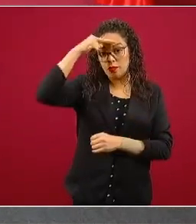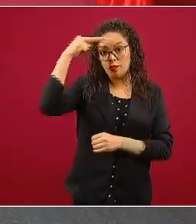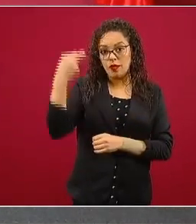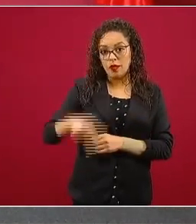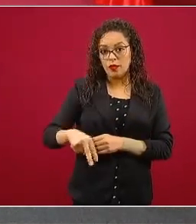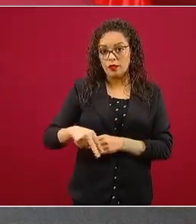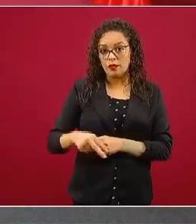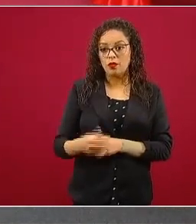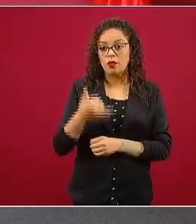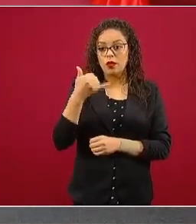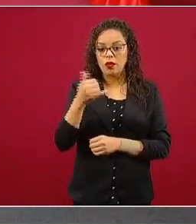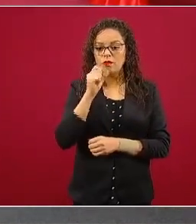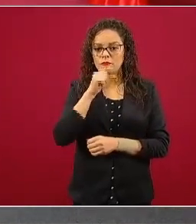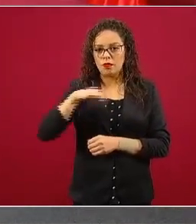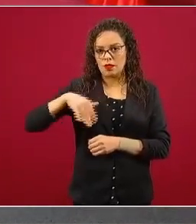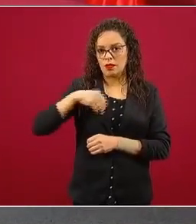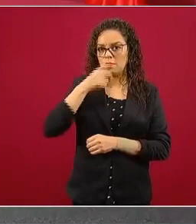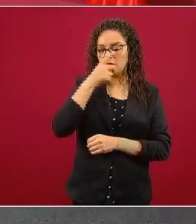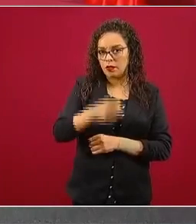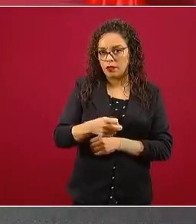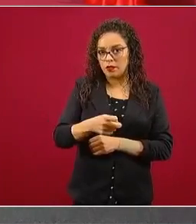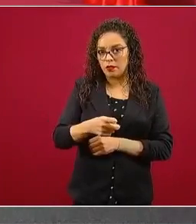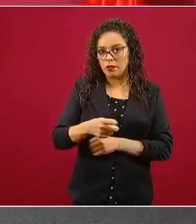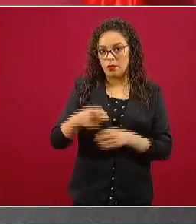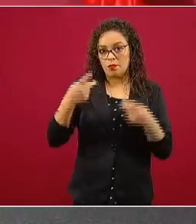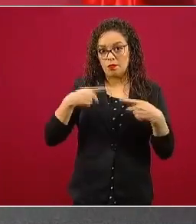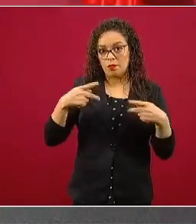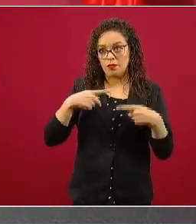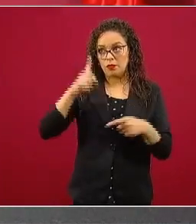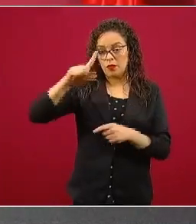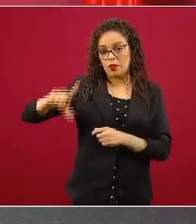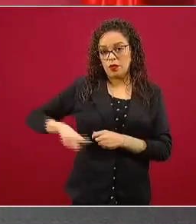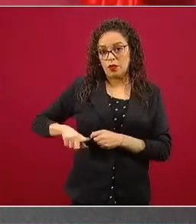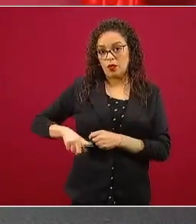a un extranjero.